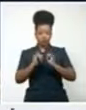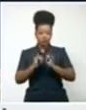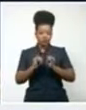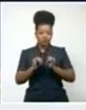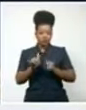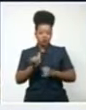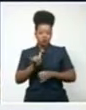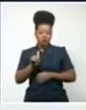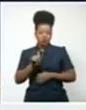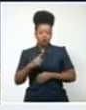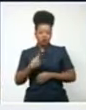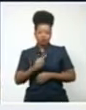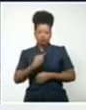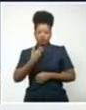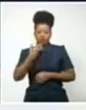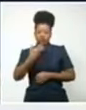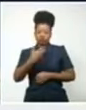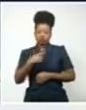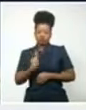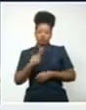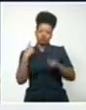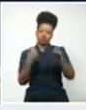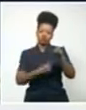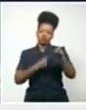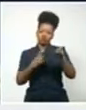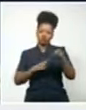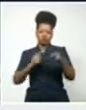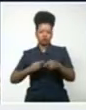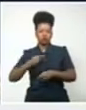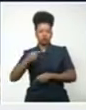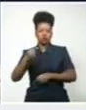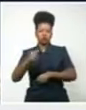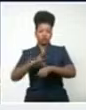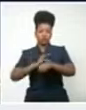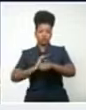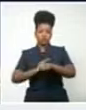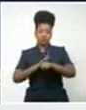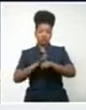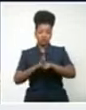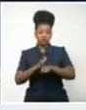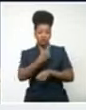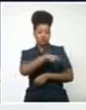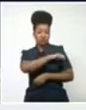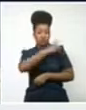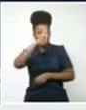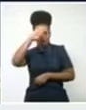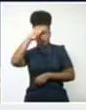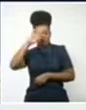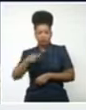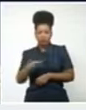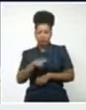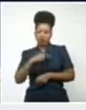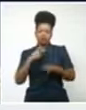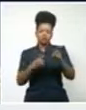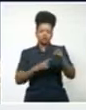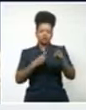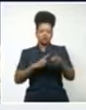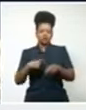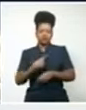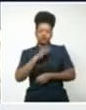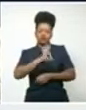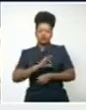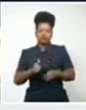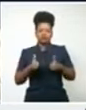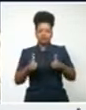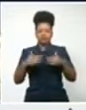todos los que batallamos con esta enfermedad, y creo que batallamos todo el pueblo cubano, pues nos halaga, pero